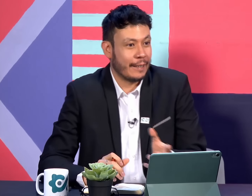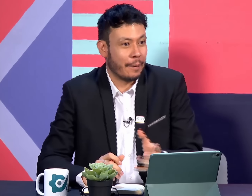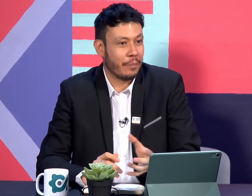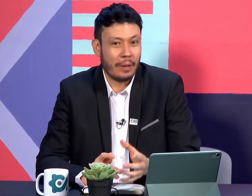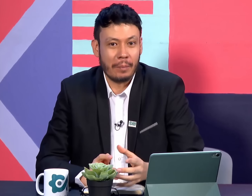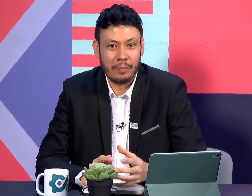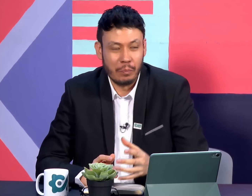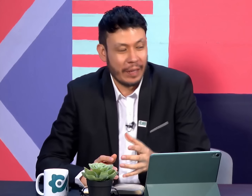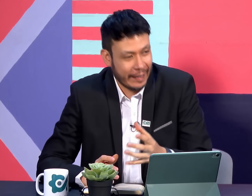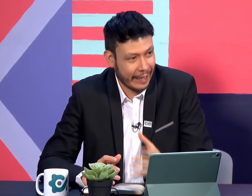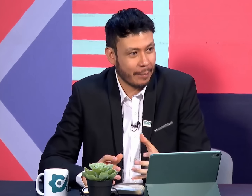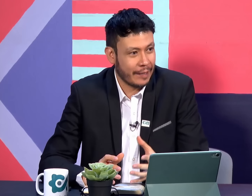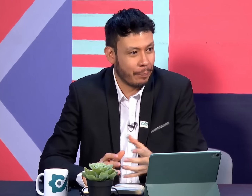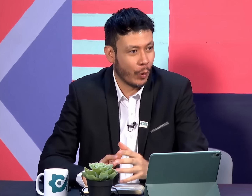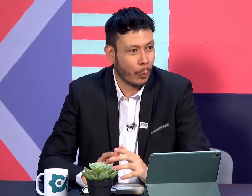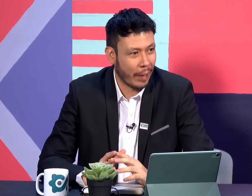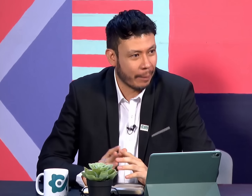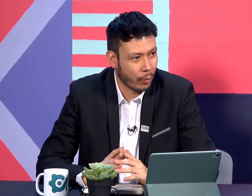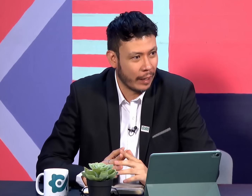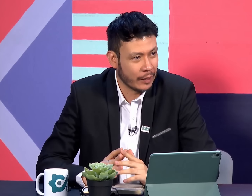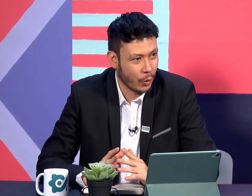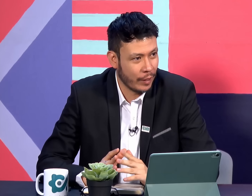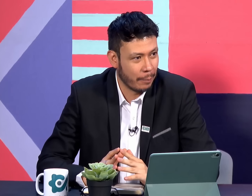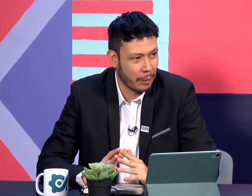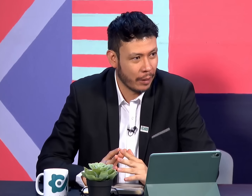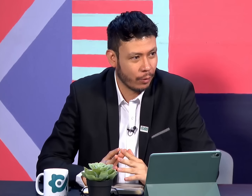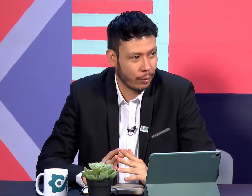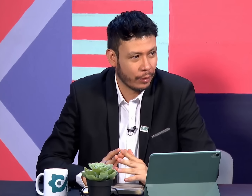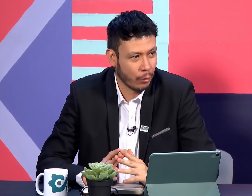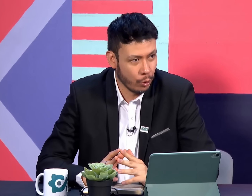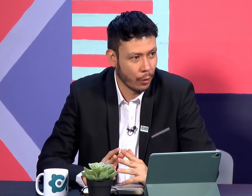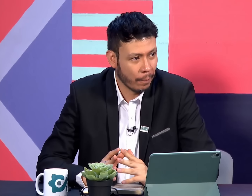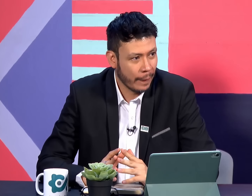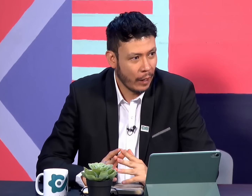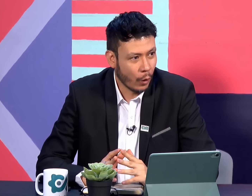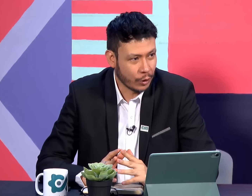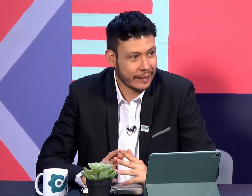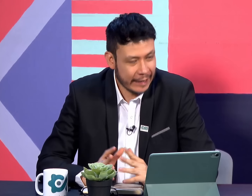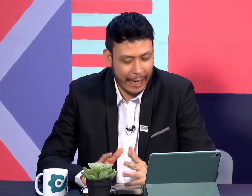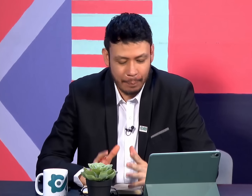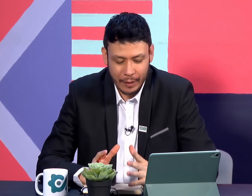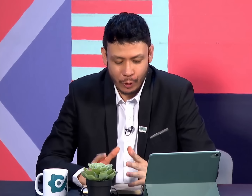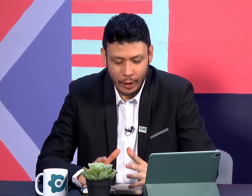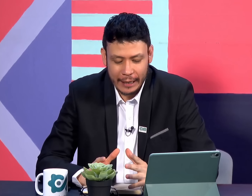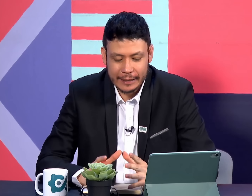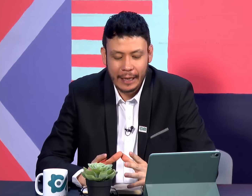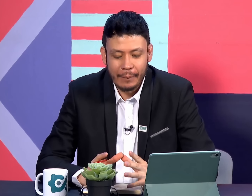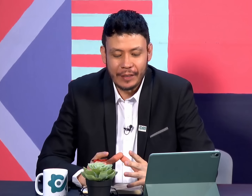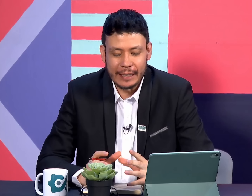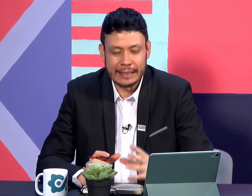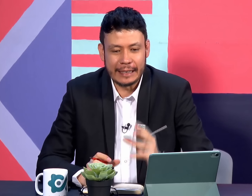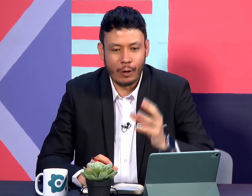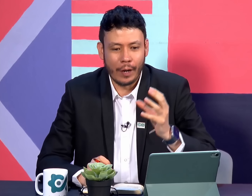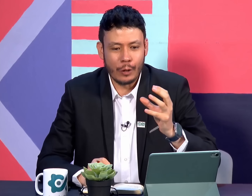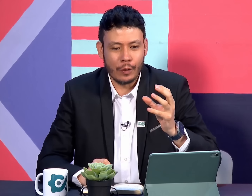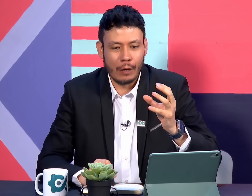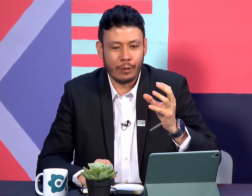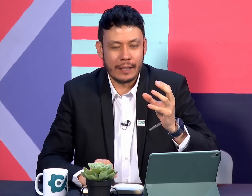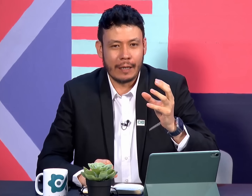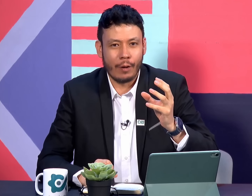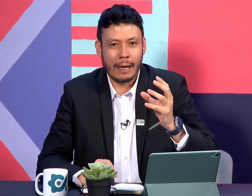hay gente verdaderamente preocupada por la elección del 1 de junio. O sea, sí hay personas desde